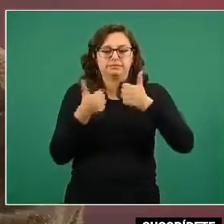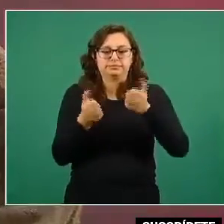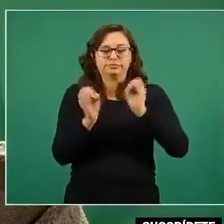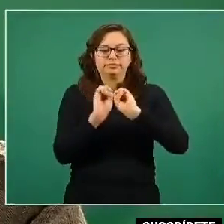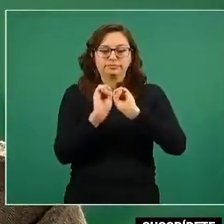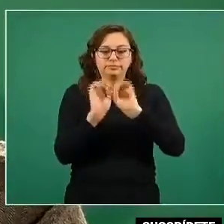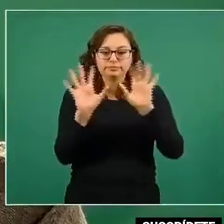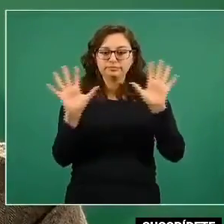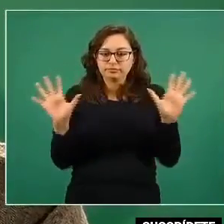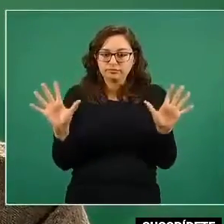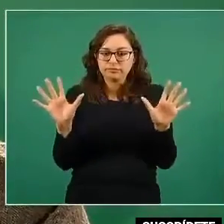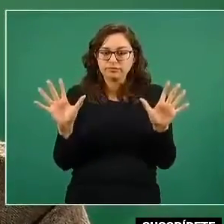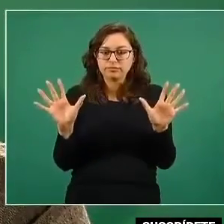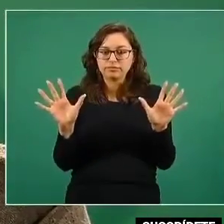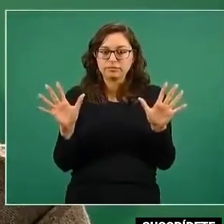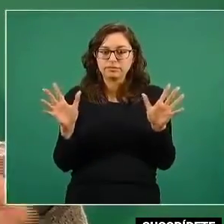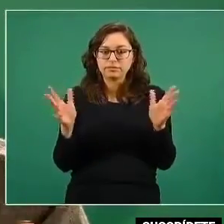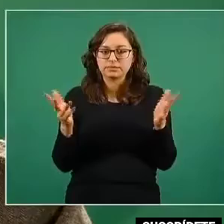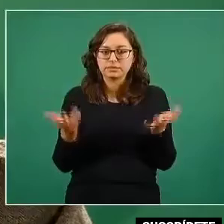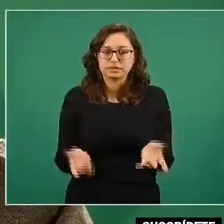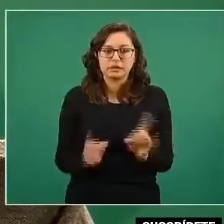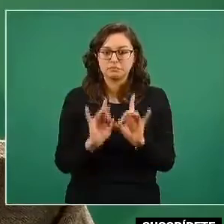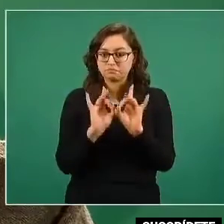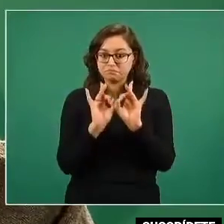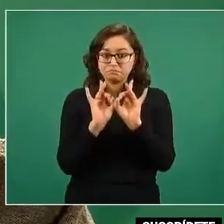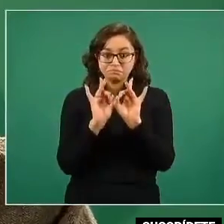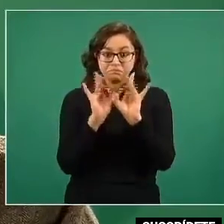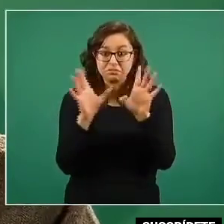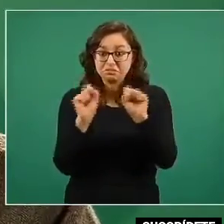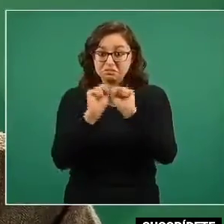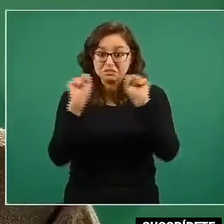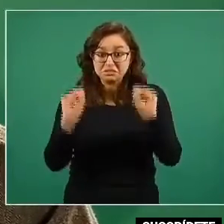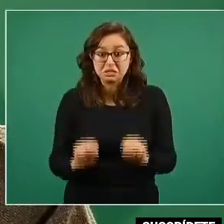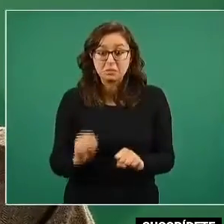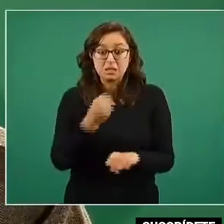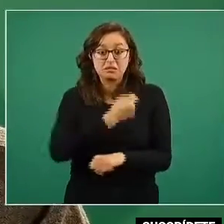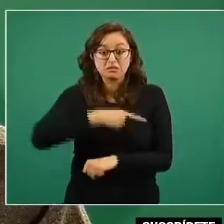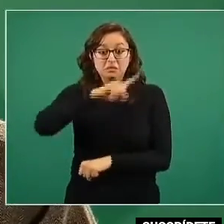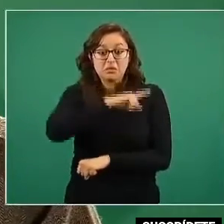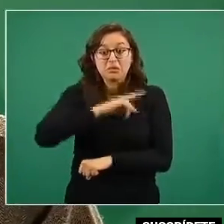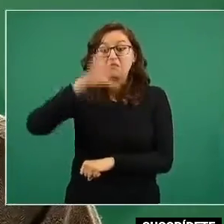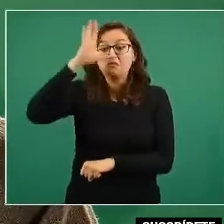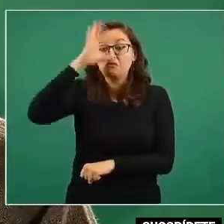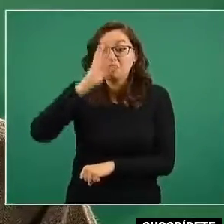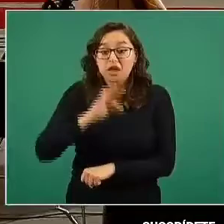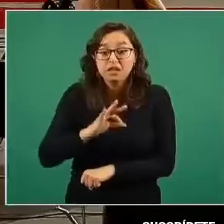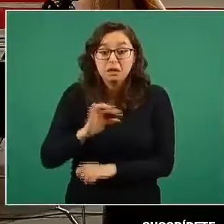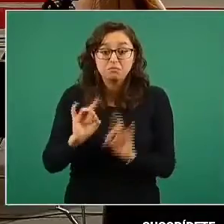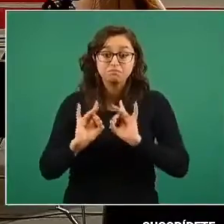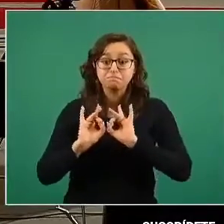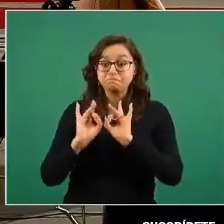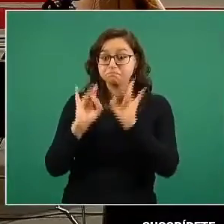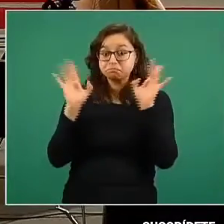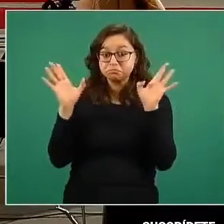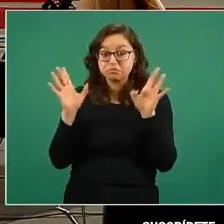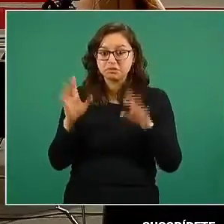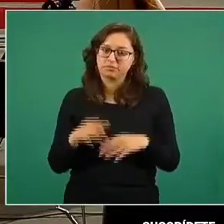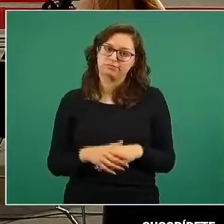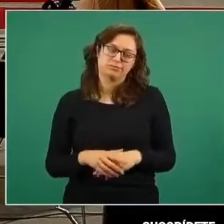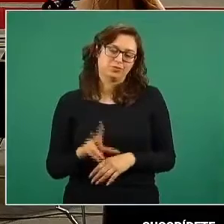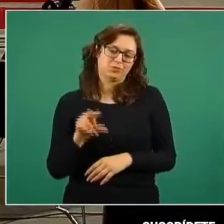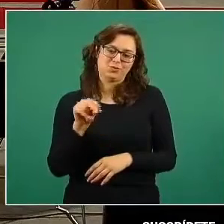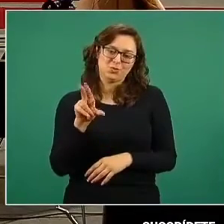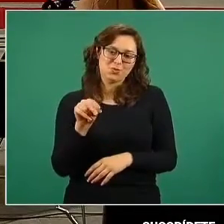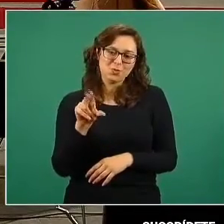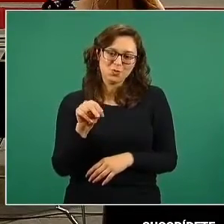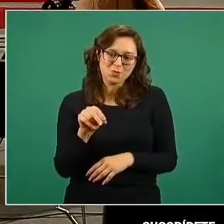una situación que ocurrió de la noche a la mañana. ¿Por qué lo digo? Porque hemos visto a lo largo de todo 2020